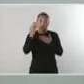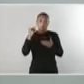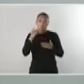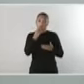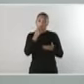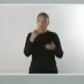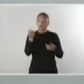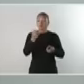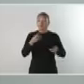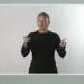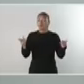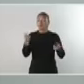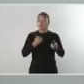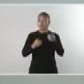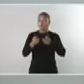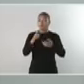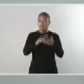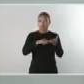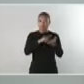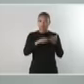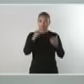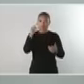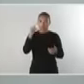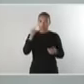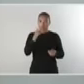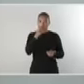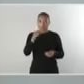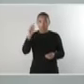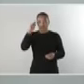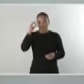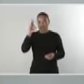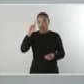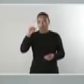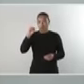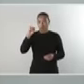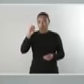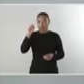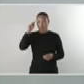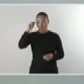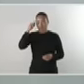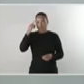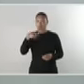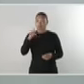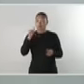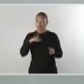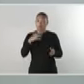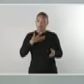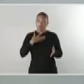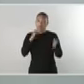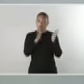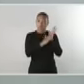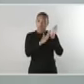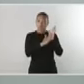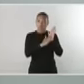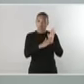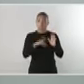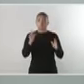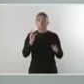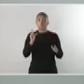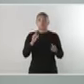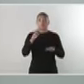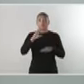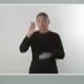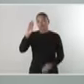se burló se mofó Y aquí están las pruebas contundentes pero voy más allá cuando yo digo que Baltazar